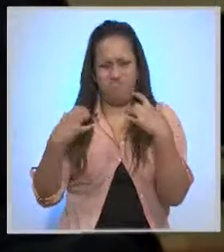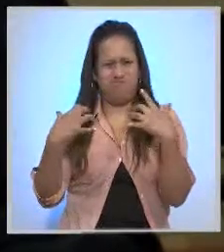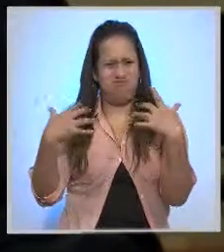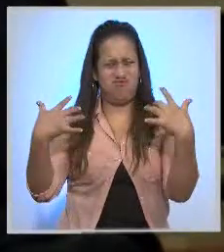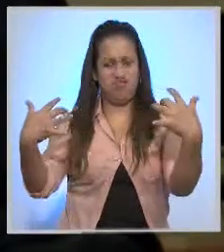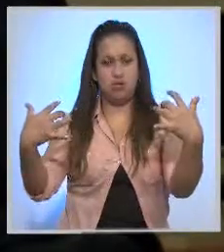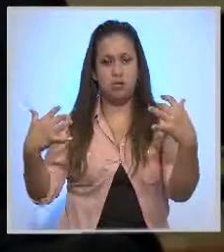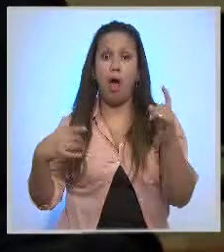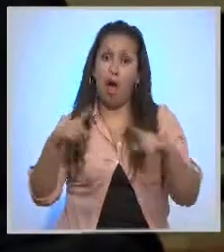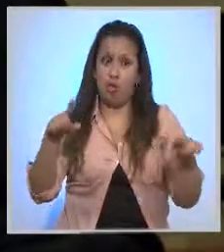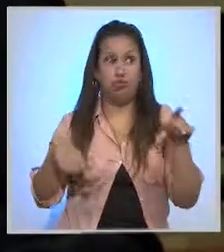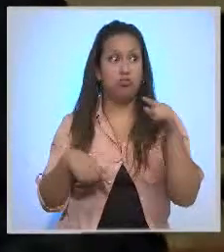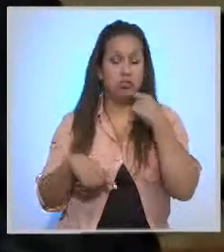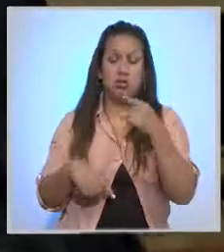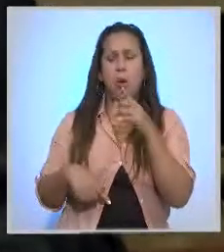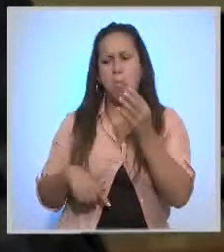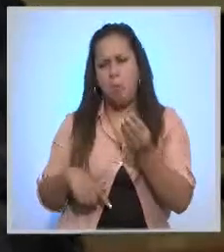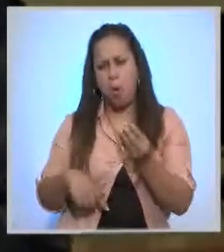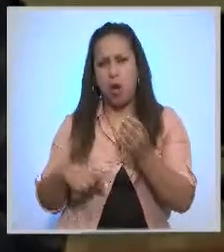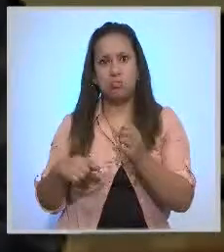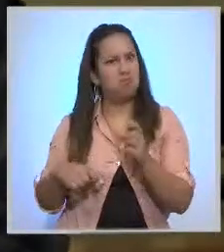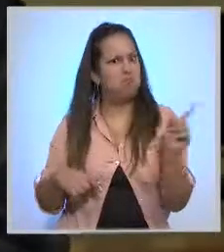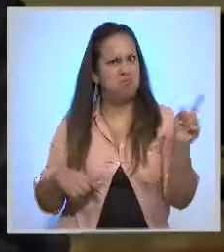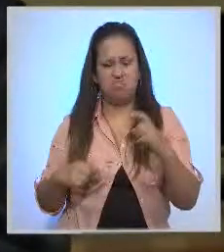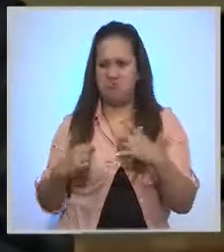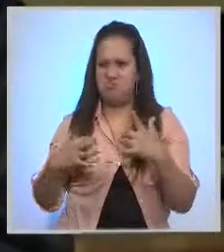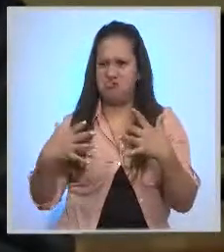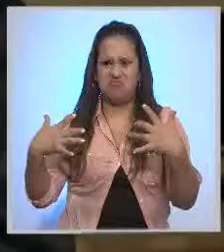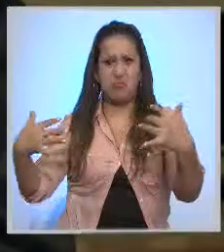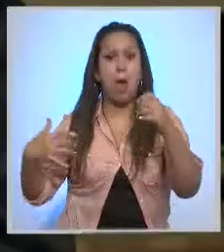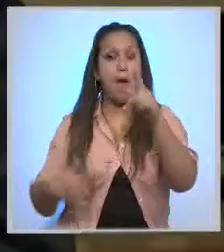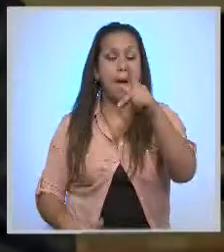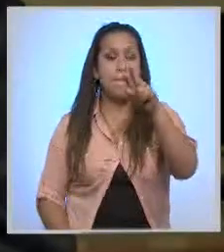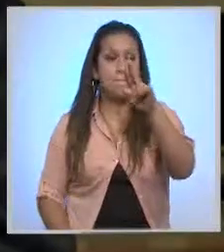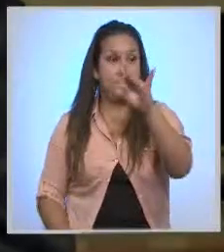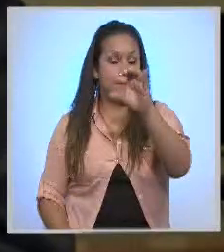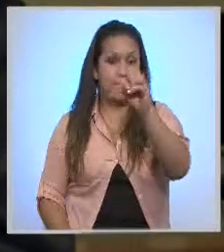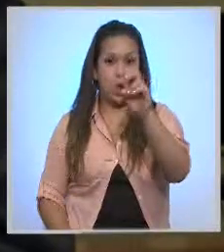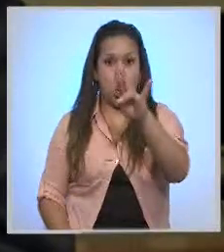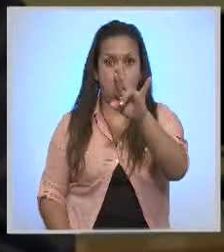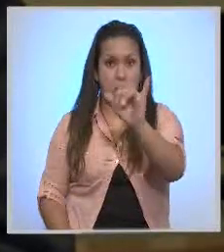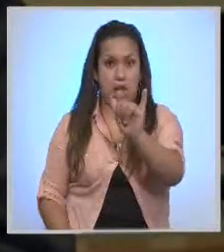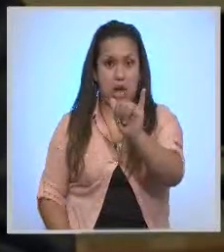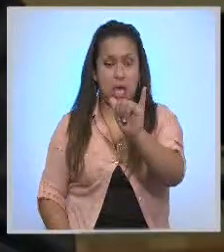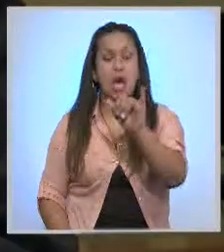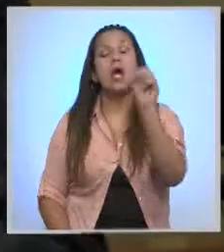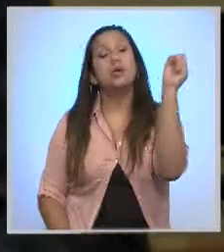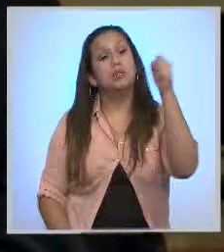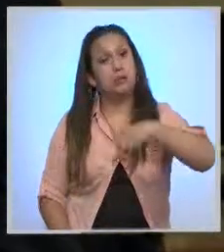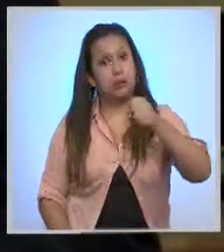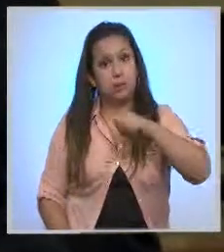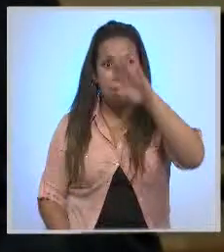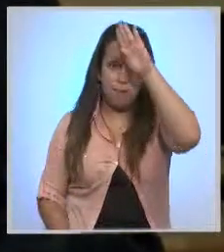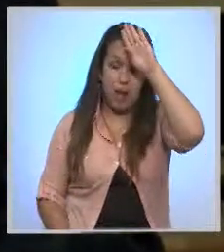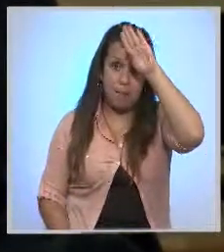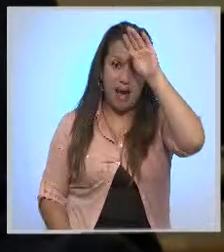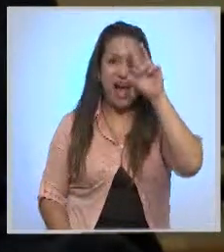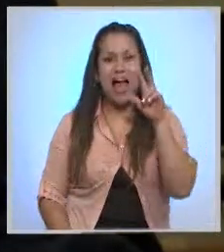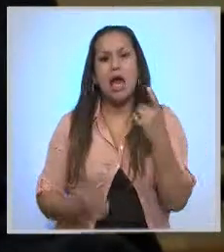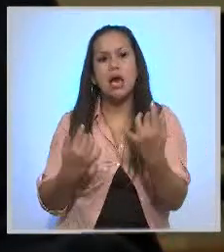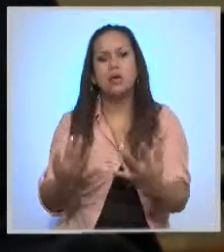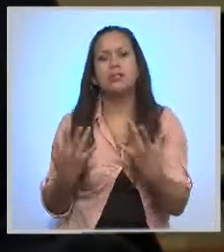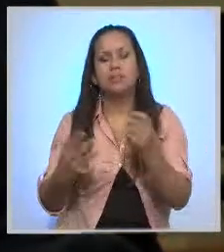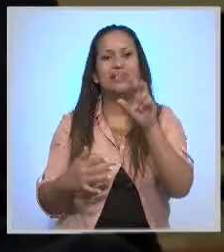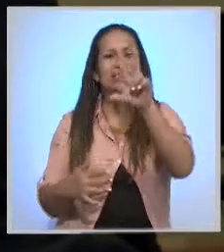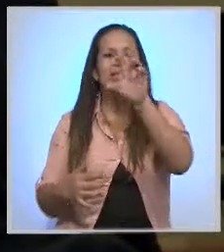y a priori no tiene precedentes en la historia de nuestro país máxime cuando 30 años después un papa visita el ecuador en nuestra siguiente